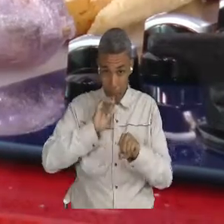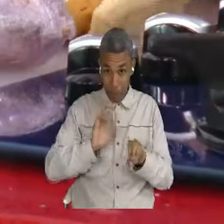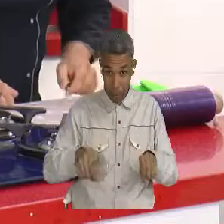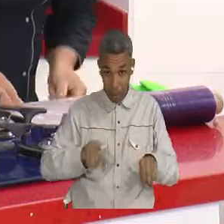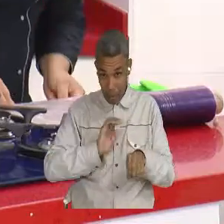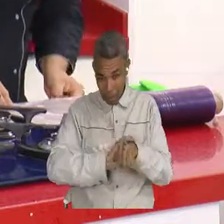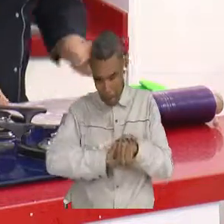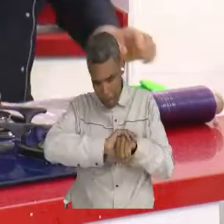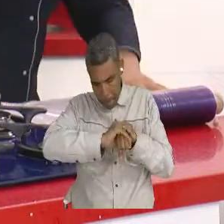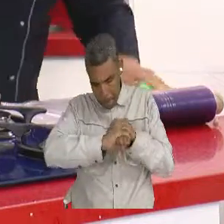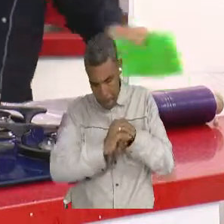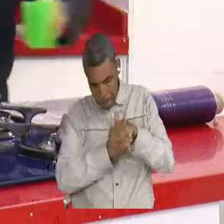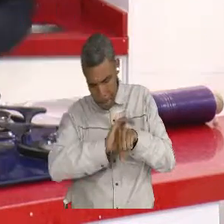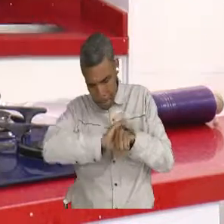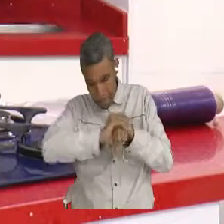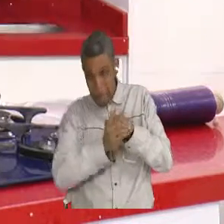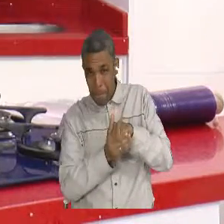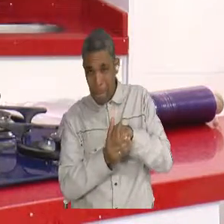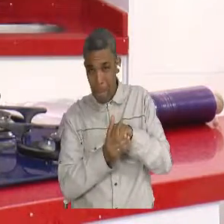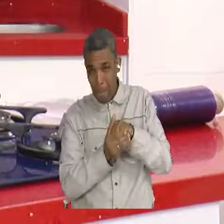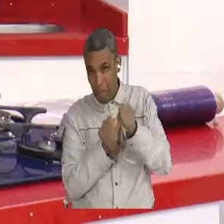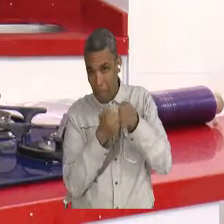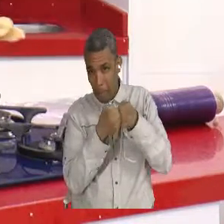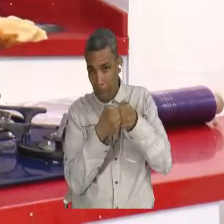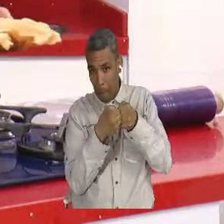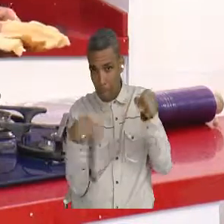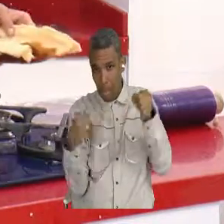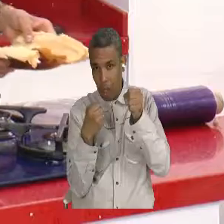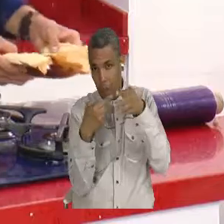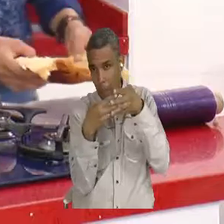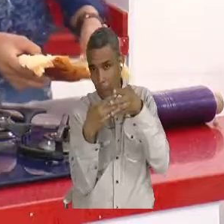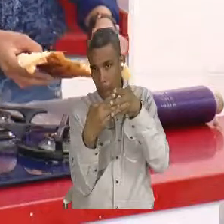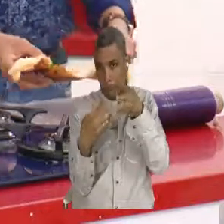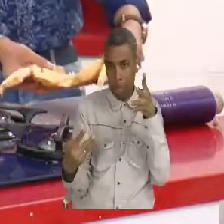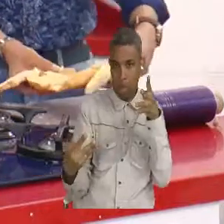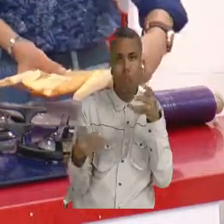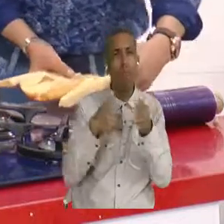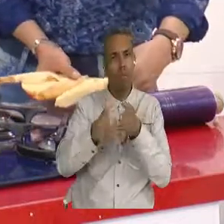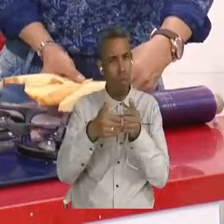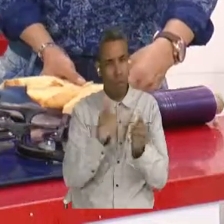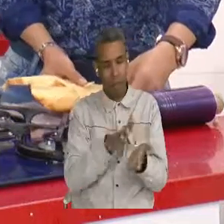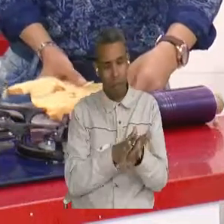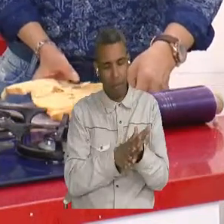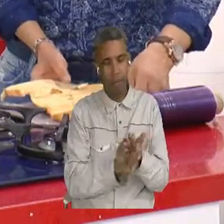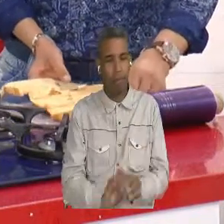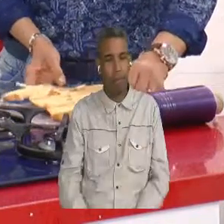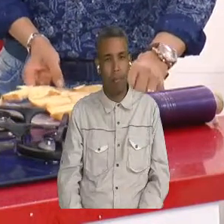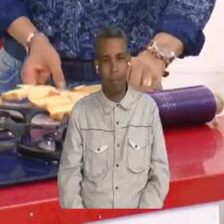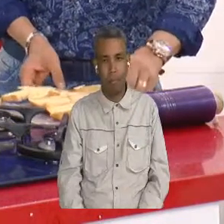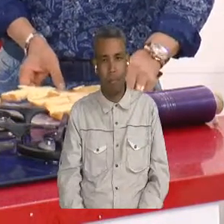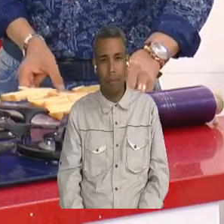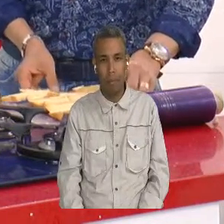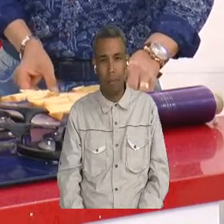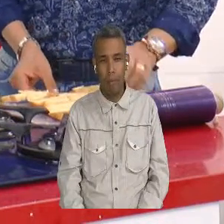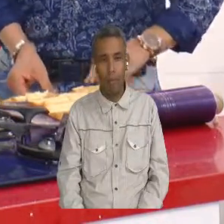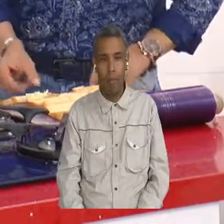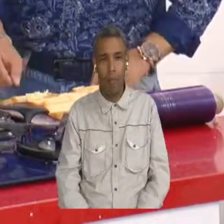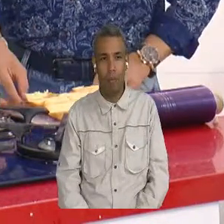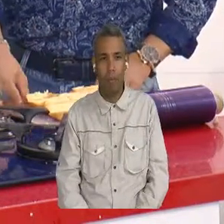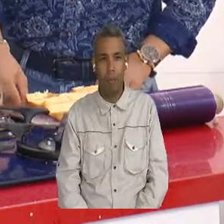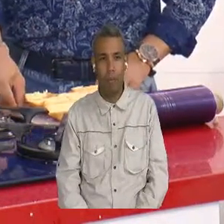allá el pan. Pasamos el pan ahí. Bueno, vamos a pasar aquí el pan. Donde yo cruzo. ¿Cómo es que va? ¿Así este lado? Sí, así. Sí. Entonces, lo